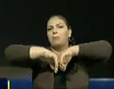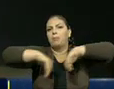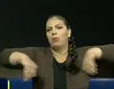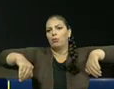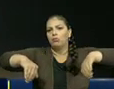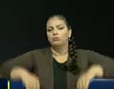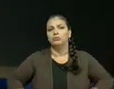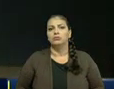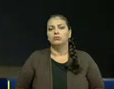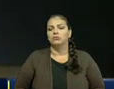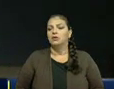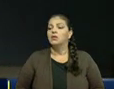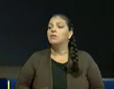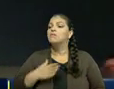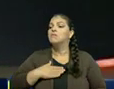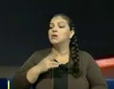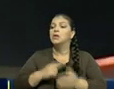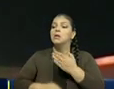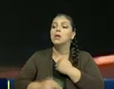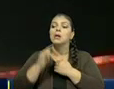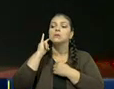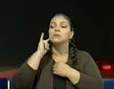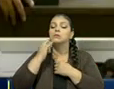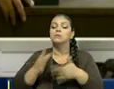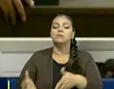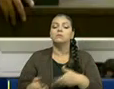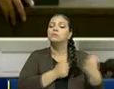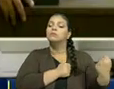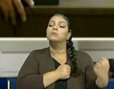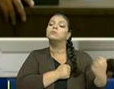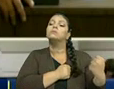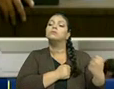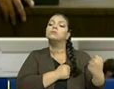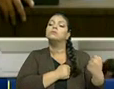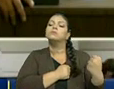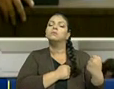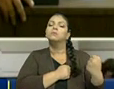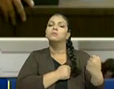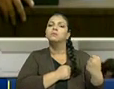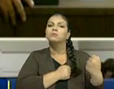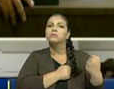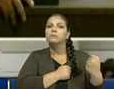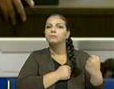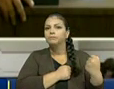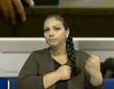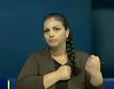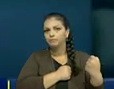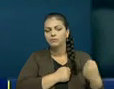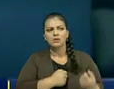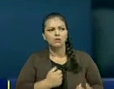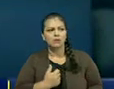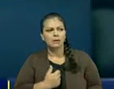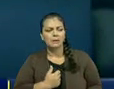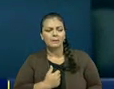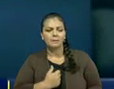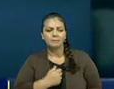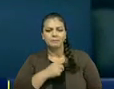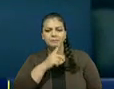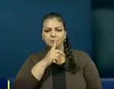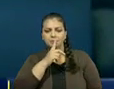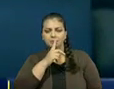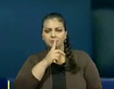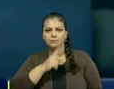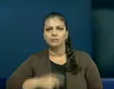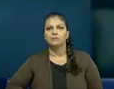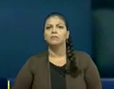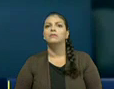persona, voy a decir así, de la primera mujer que se les cruza en el camino. Y así como algunos hombres le venden el cuento a